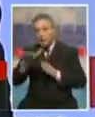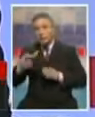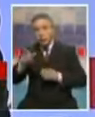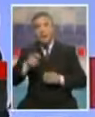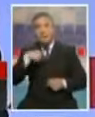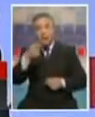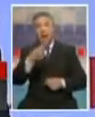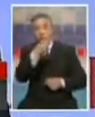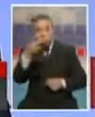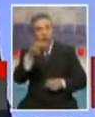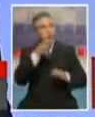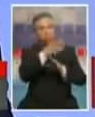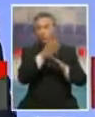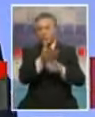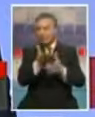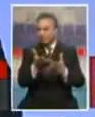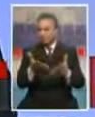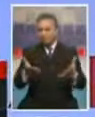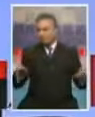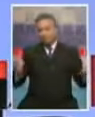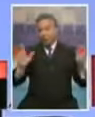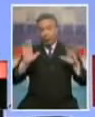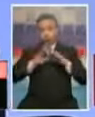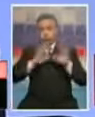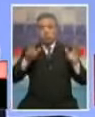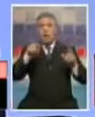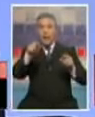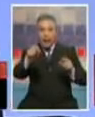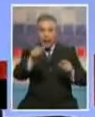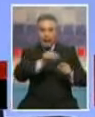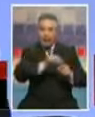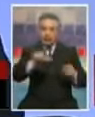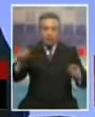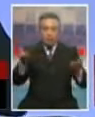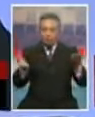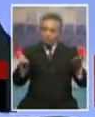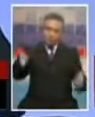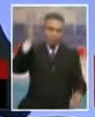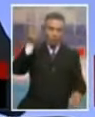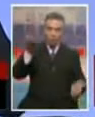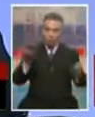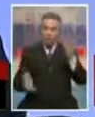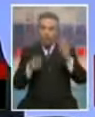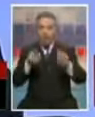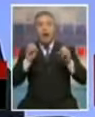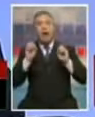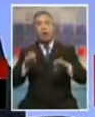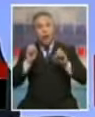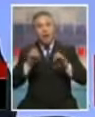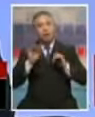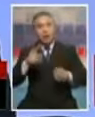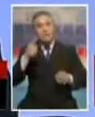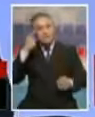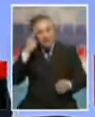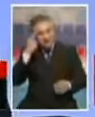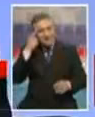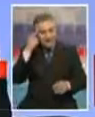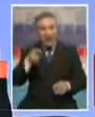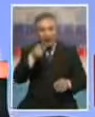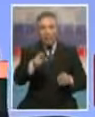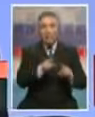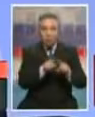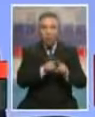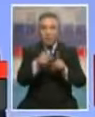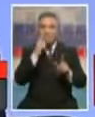paga 200 con el de 200. Es una locura. Ese es el origen de la desigualdad. Y si Chile es desigual es porque la educación fue pensada por justamente